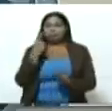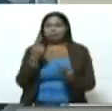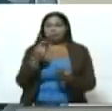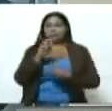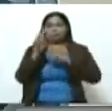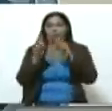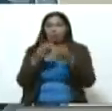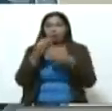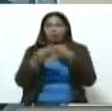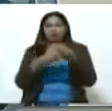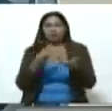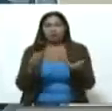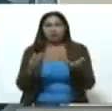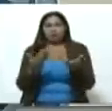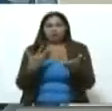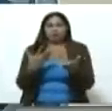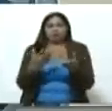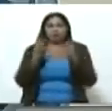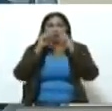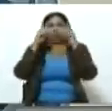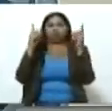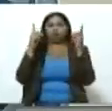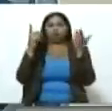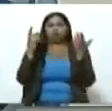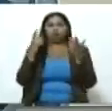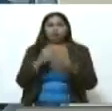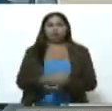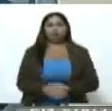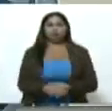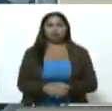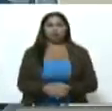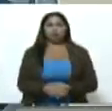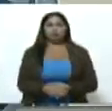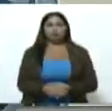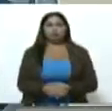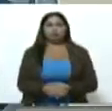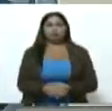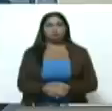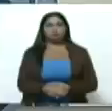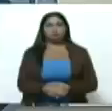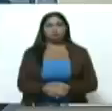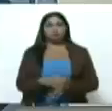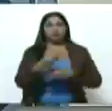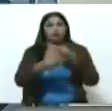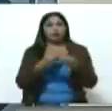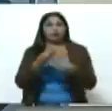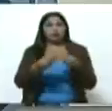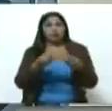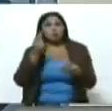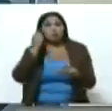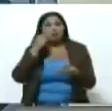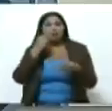semejante emplazamiento que hace esta señora,